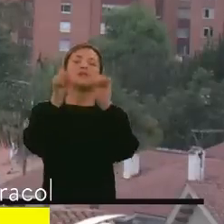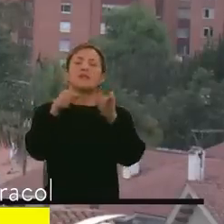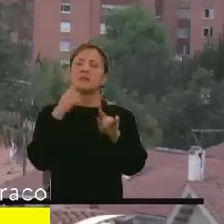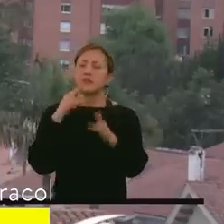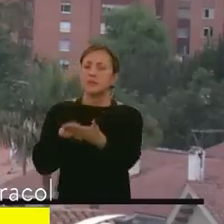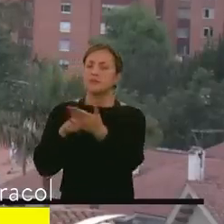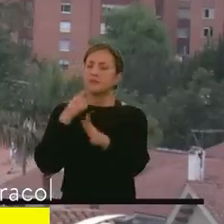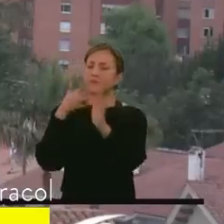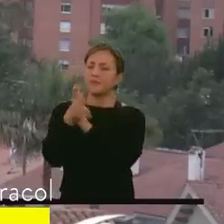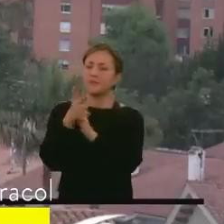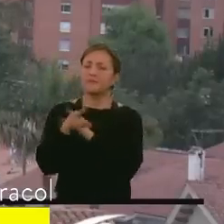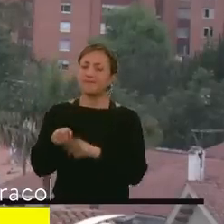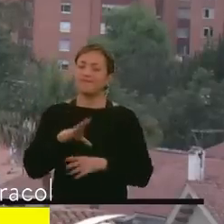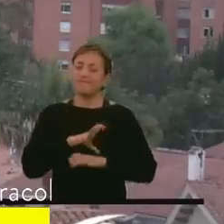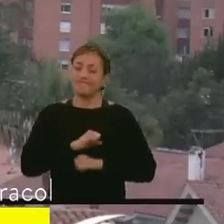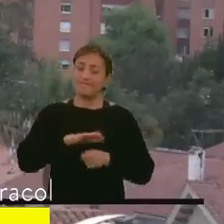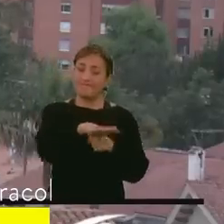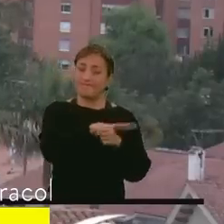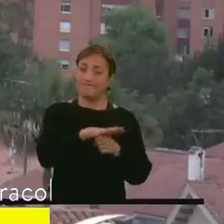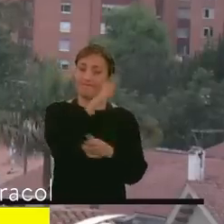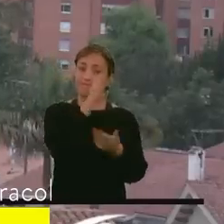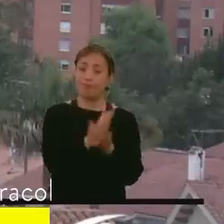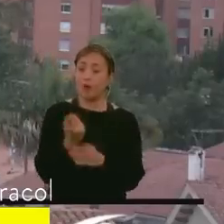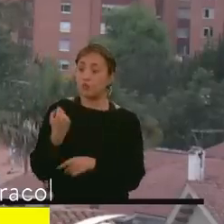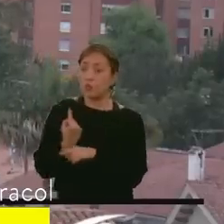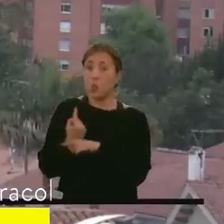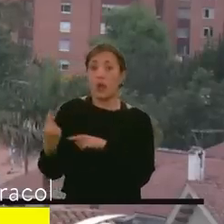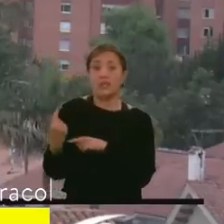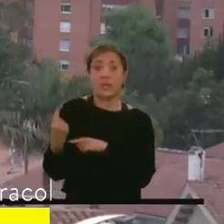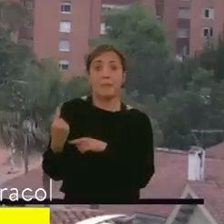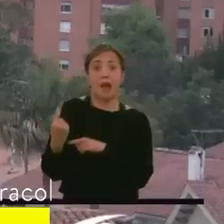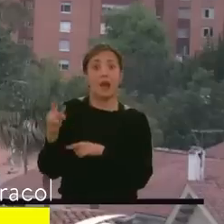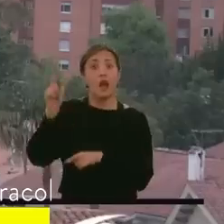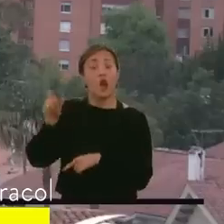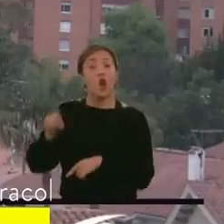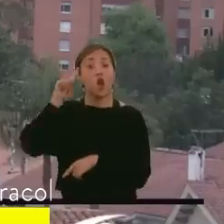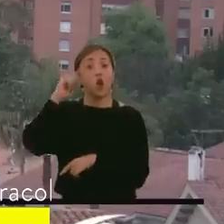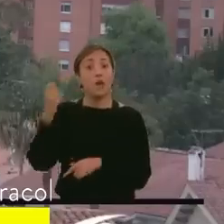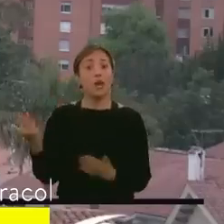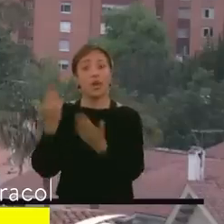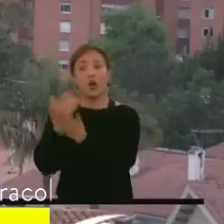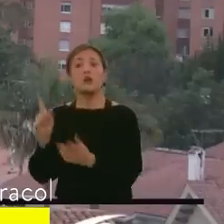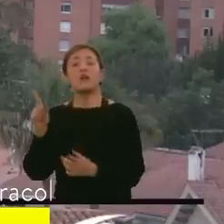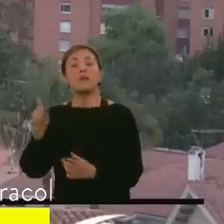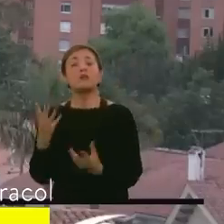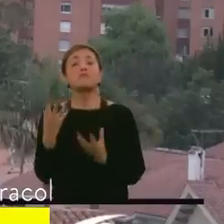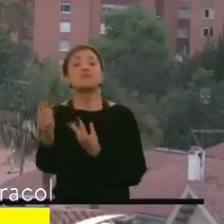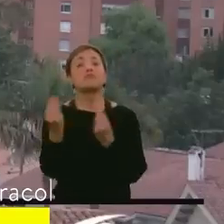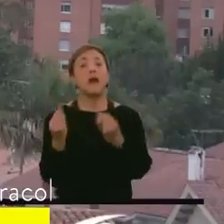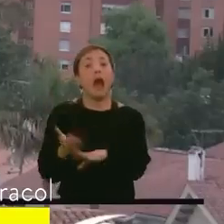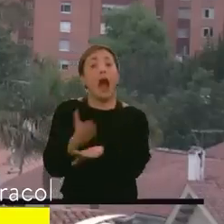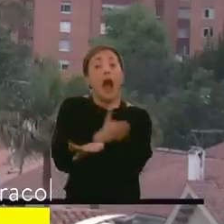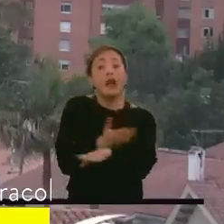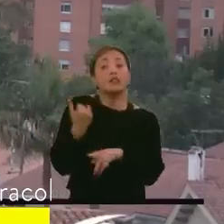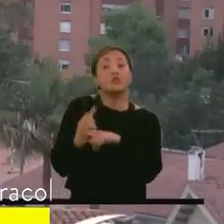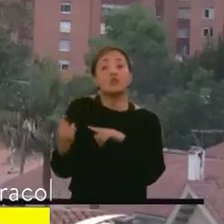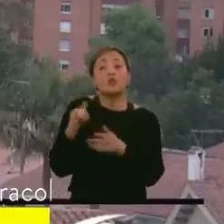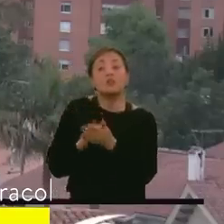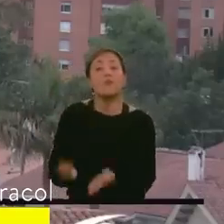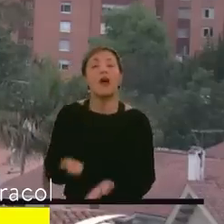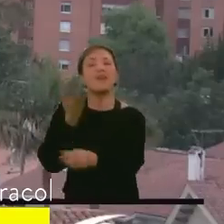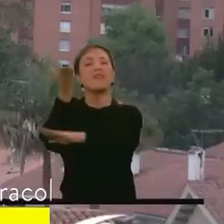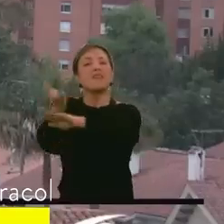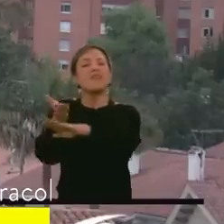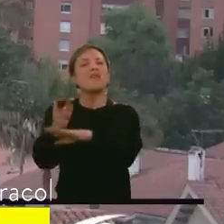este lamentable hecho se presenta a menos de una semana de que el gobierno y también los partidos de gobierno presentaron un proyecto para que